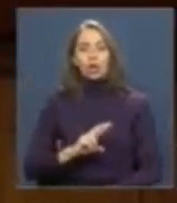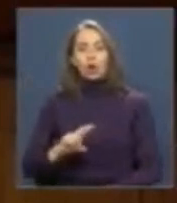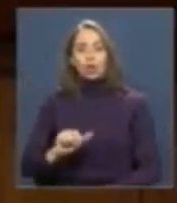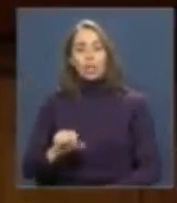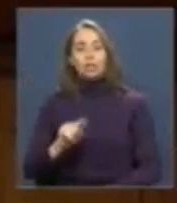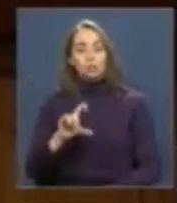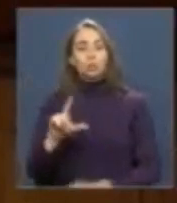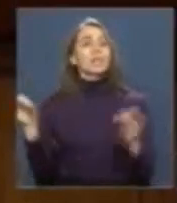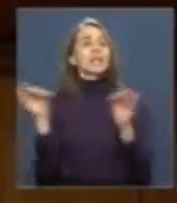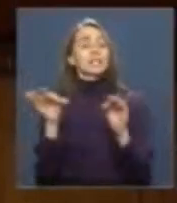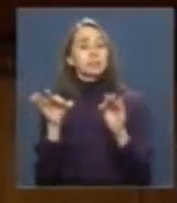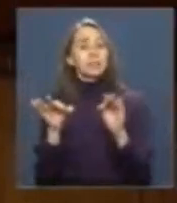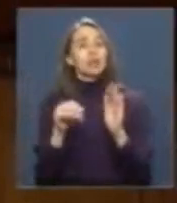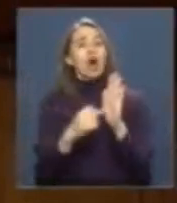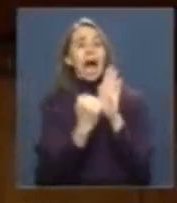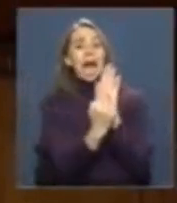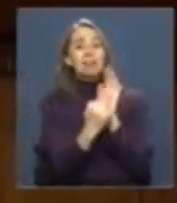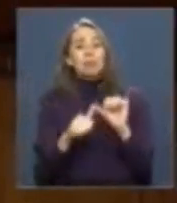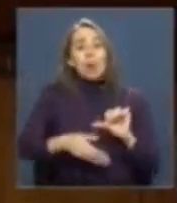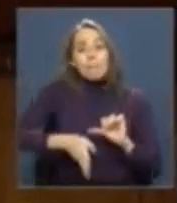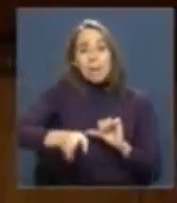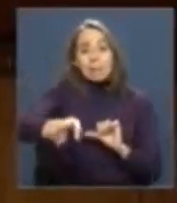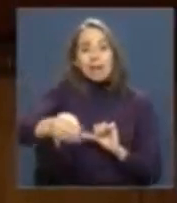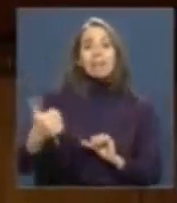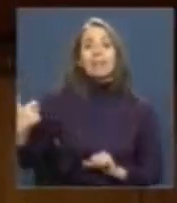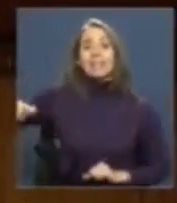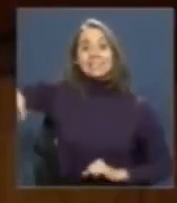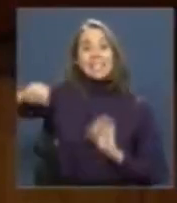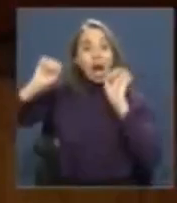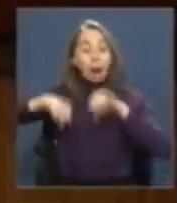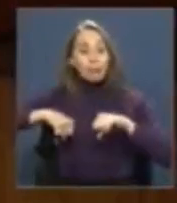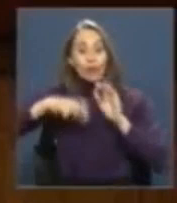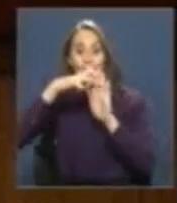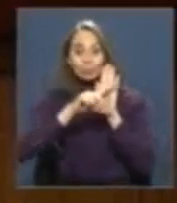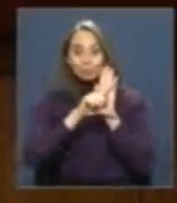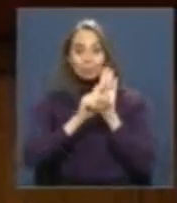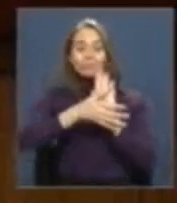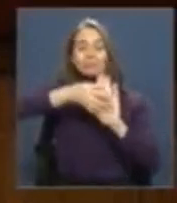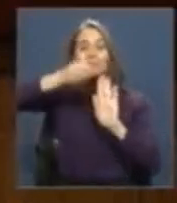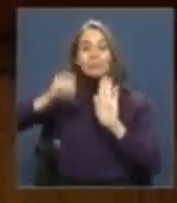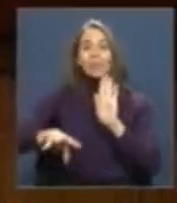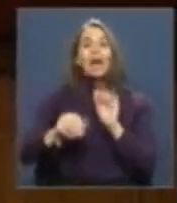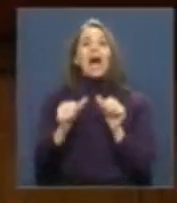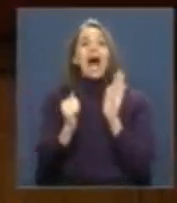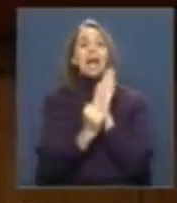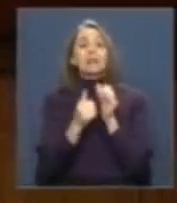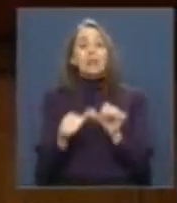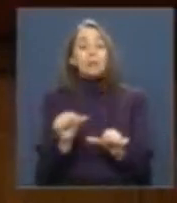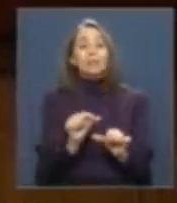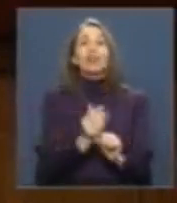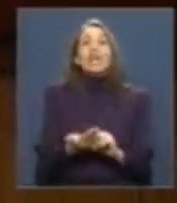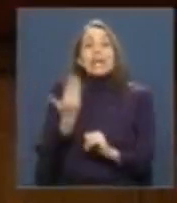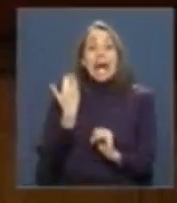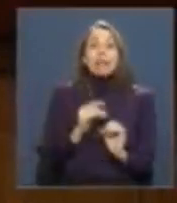normativa permanente aprobada por el senado al suprimir la disposición transitoria aprobada por la cámara de